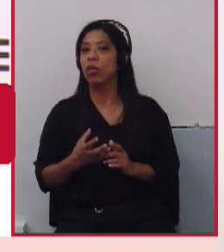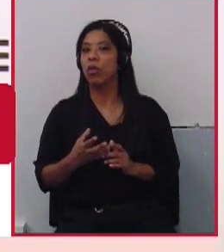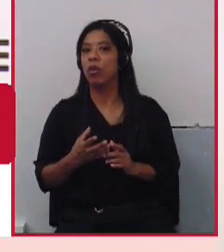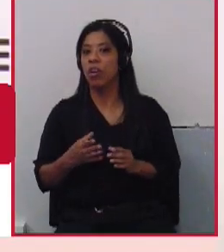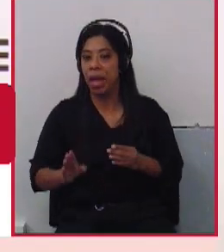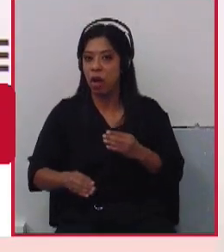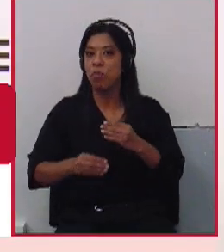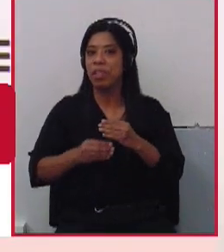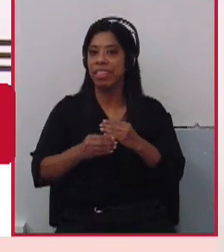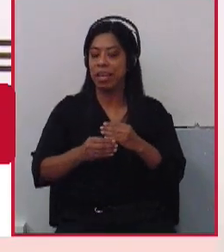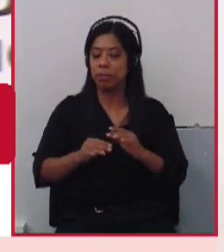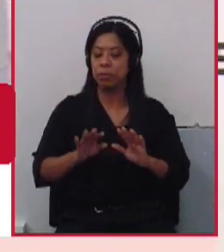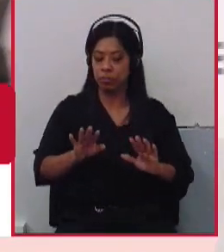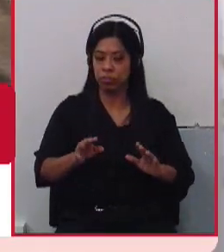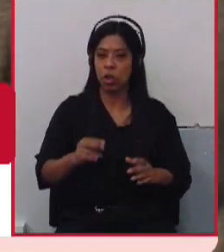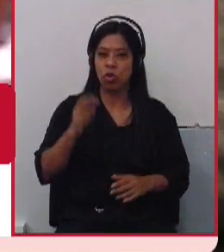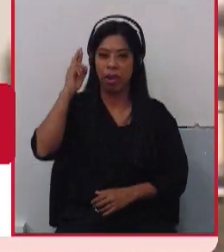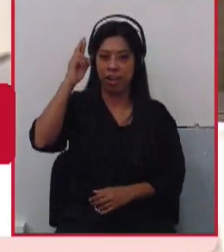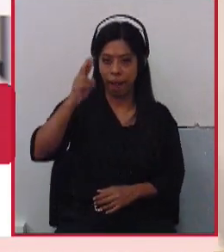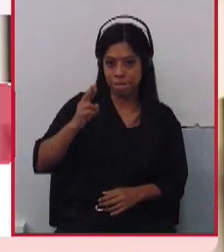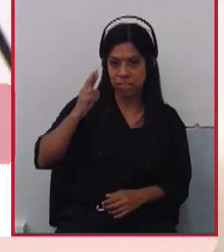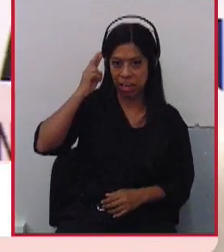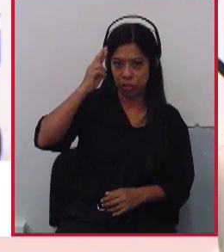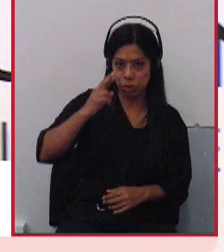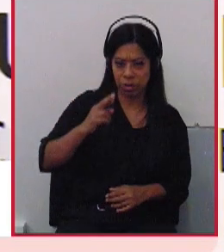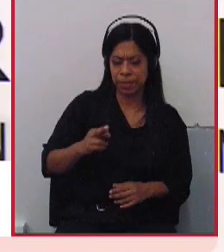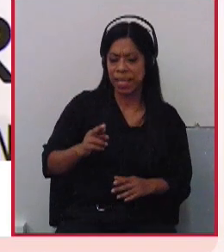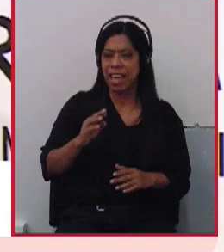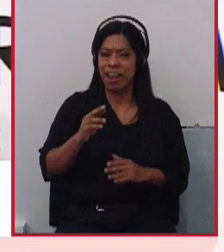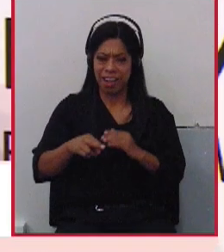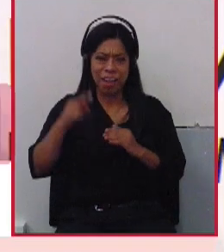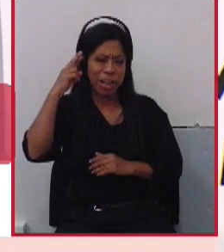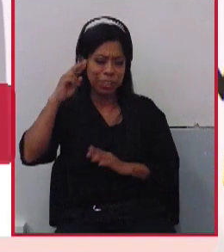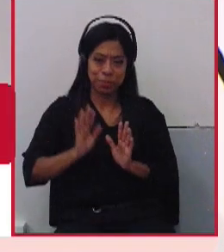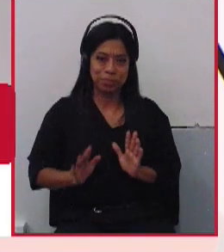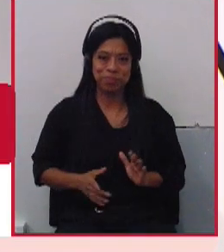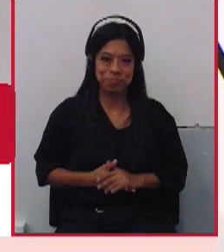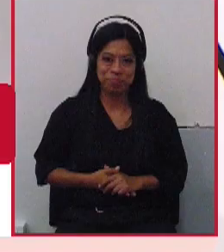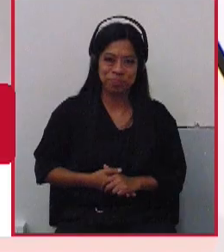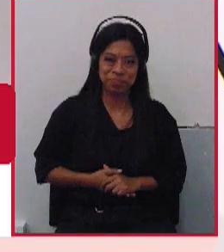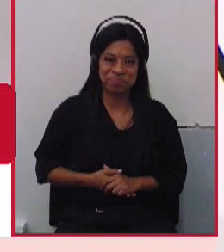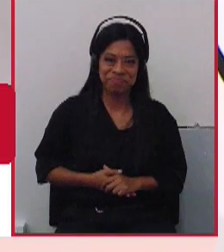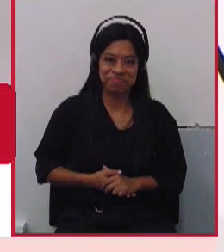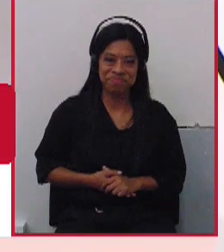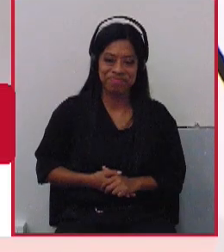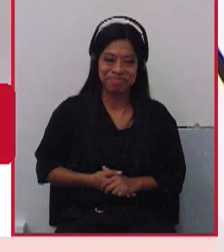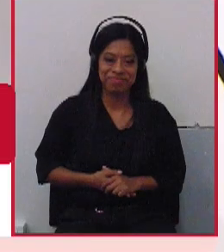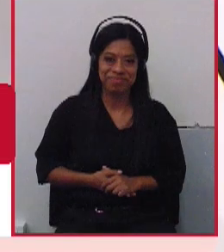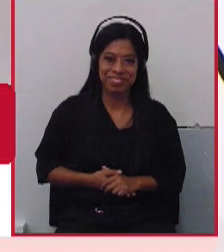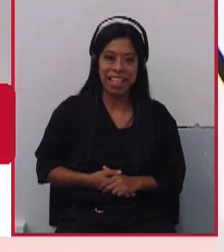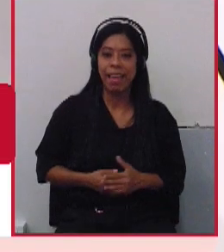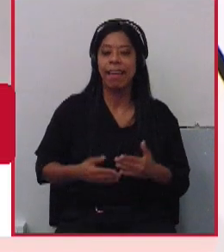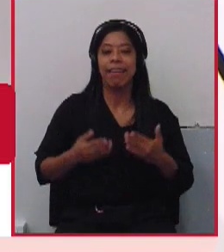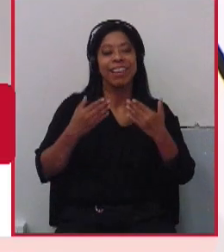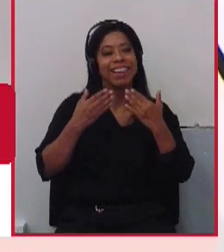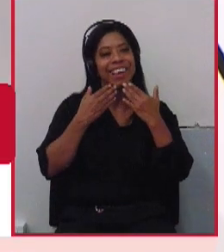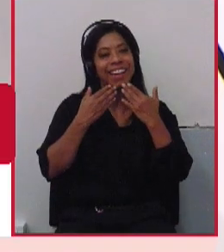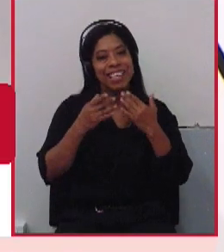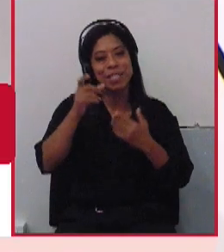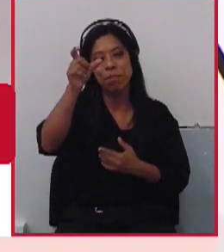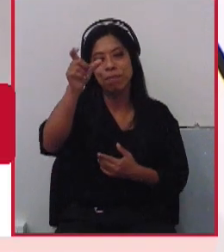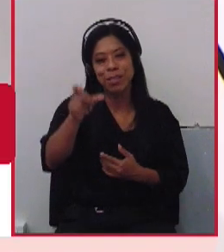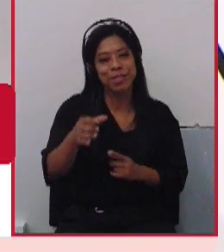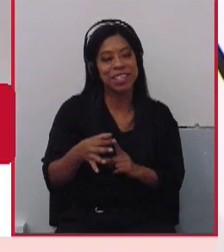hacer una invocación? Una reflexión, no reflexión, sino agradecer a una persona